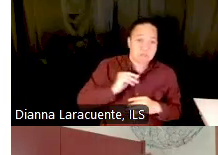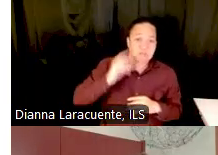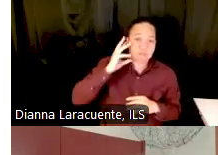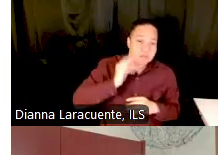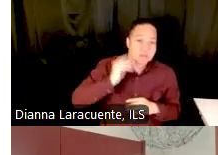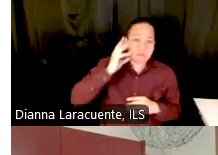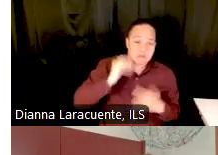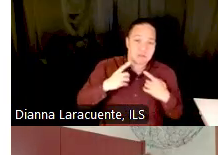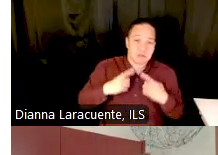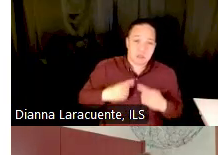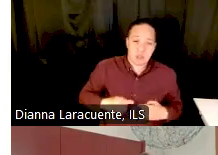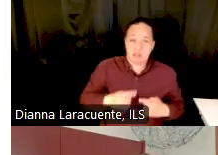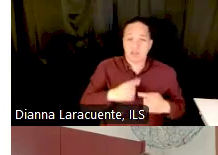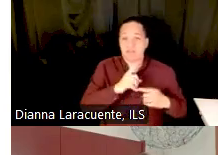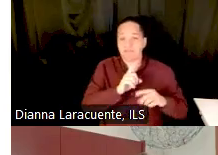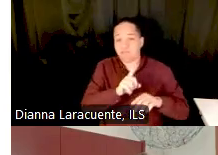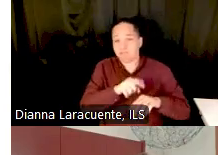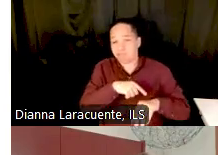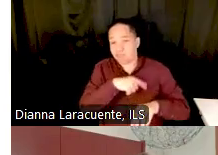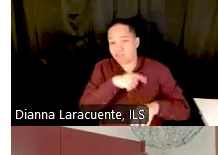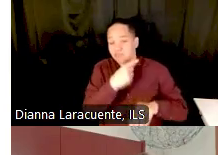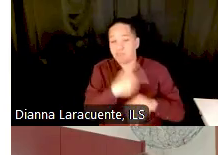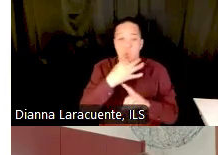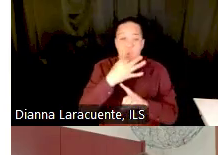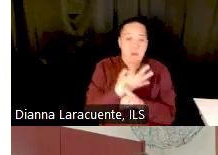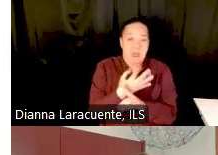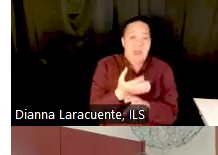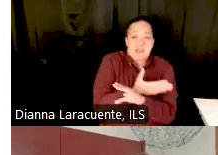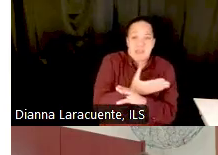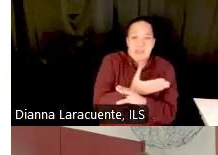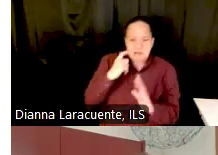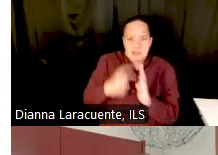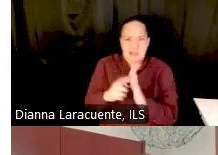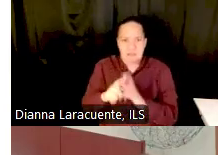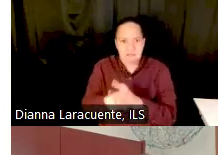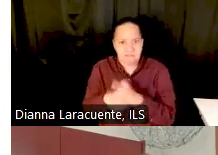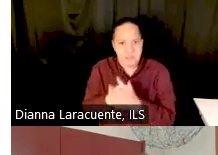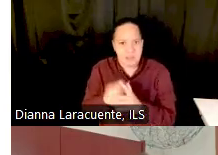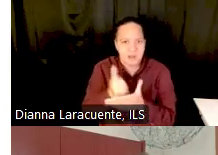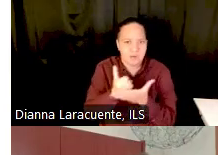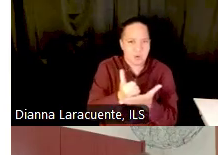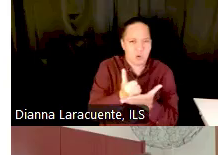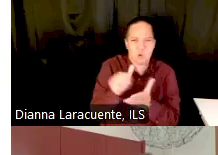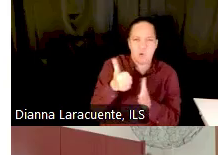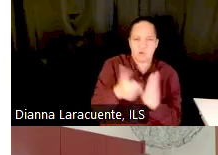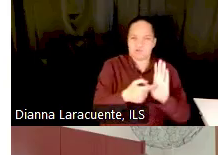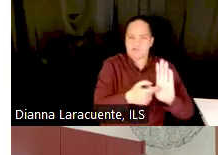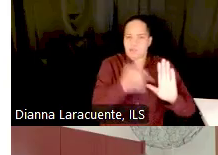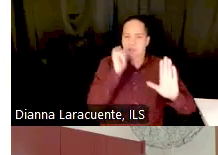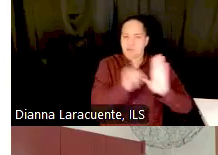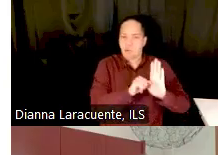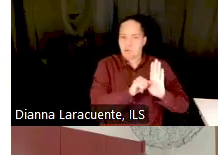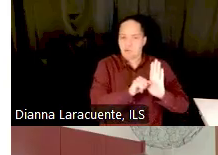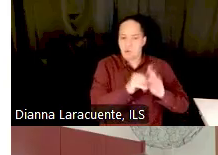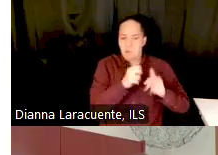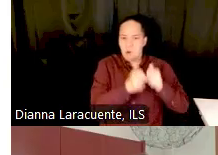depresiva por largos 9 meses antes de empezar a recibir ayuda. Pero ¿cuáles son las otras señales que nos identifican que esto, más que un problema